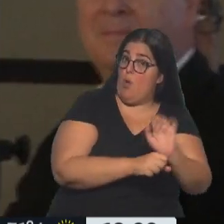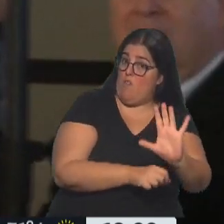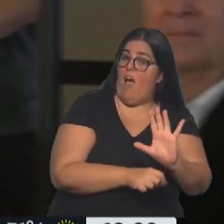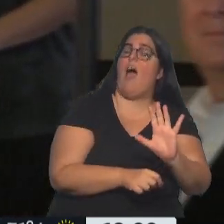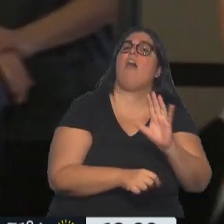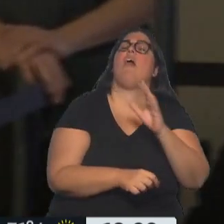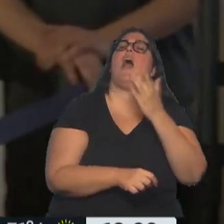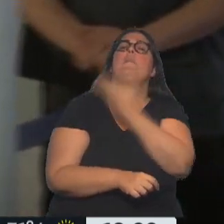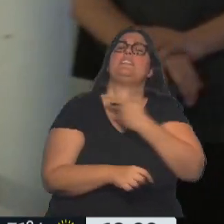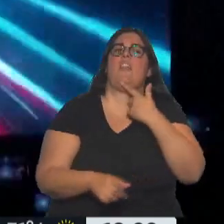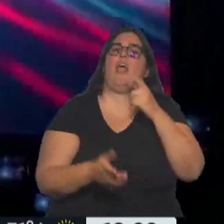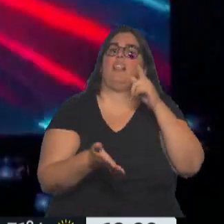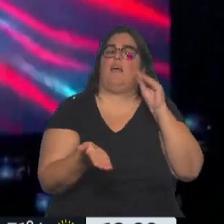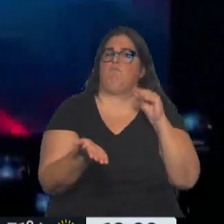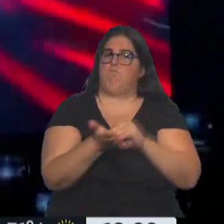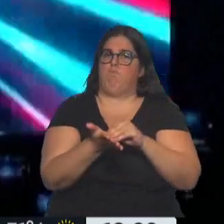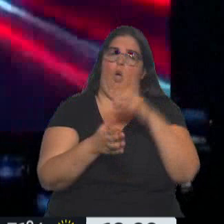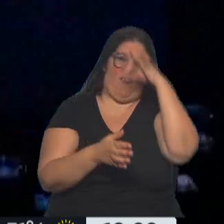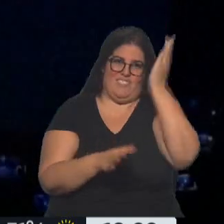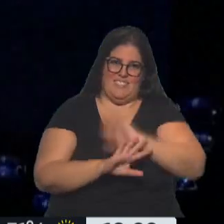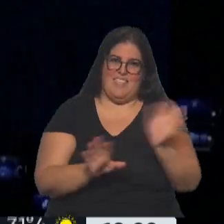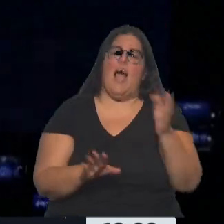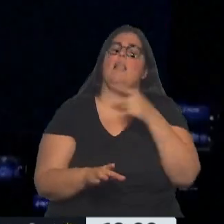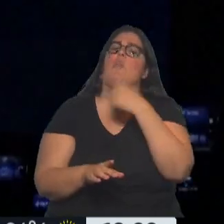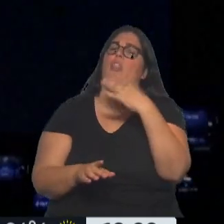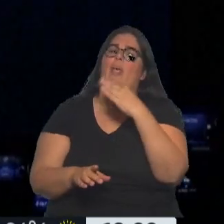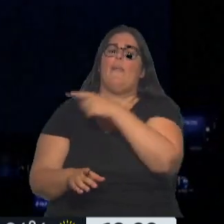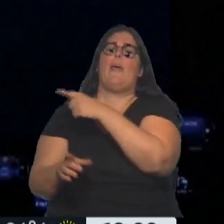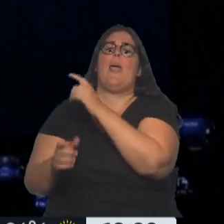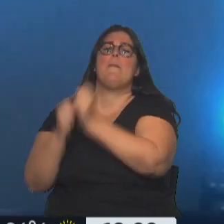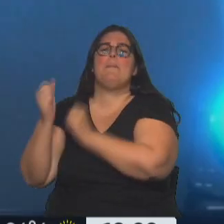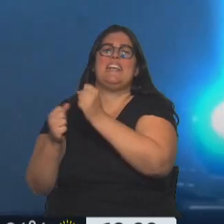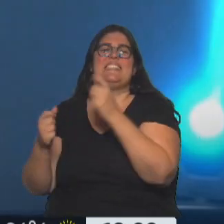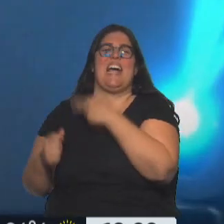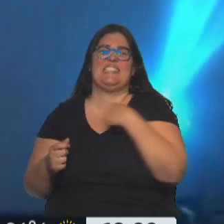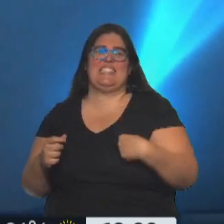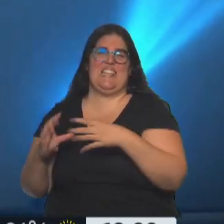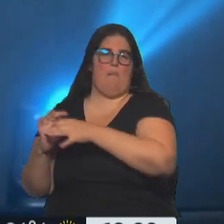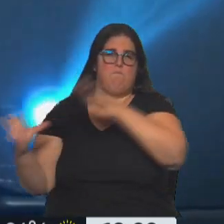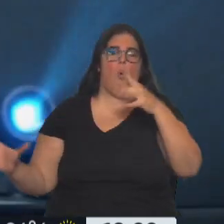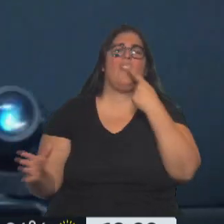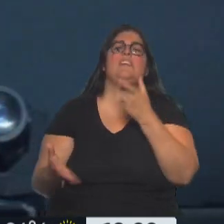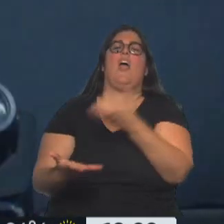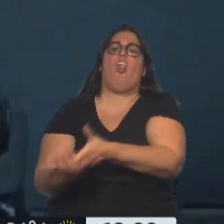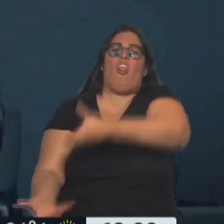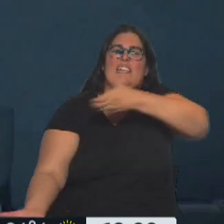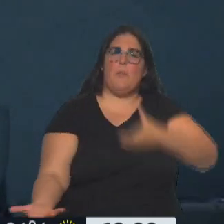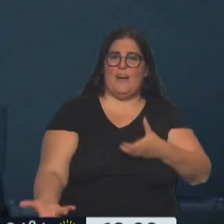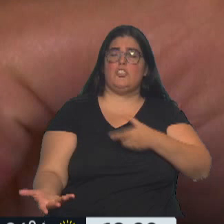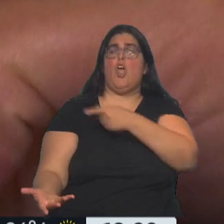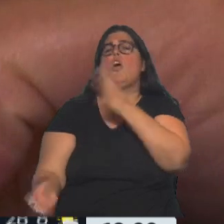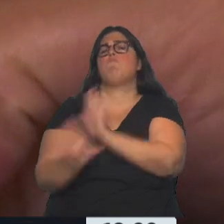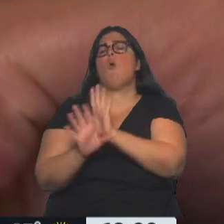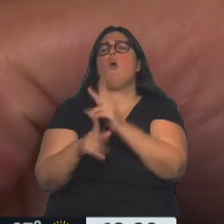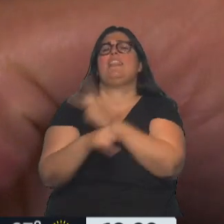presidencial, requiere que ByteDance, la empresa matriz china, aplique lo que se conoce como desinversión y venda la aplicación a